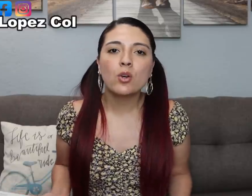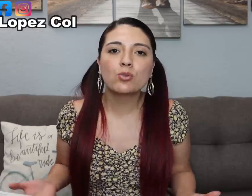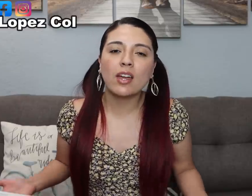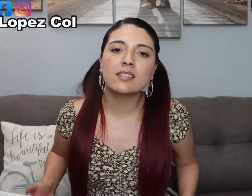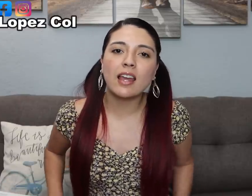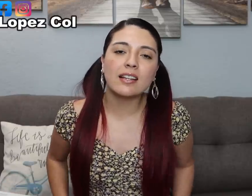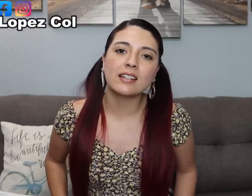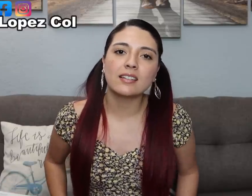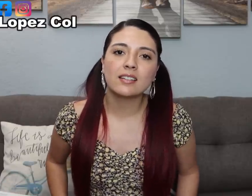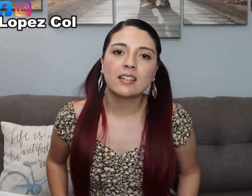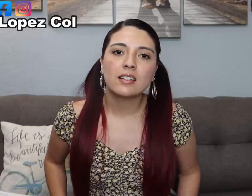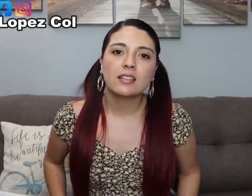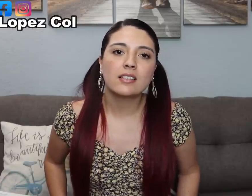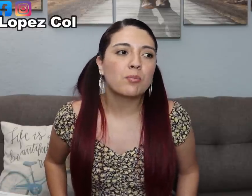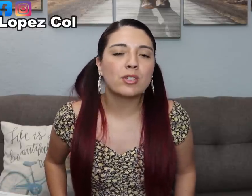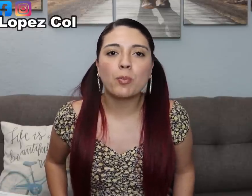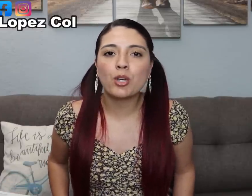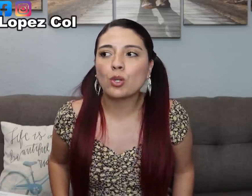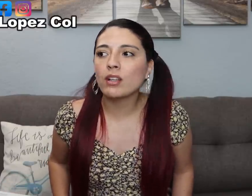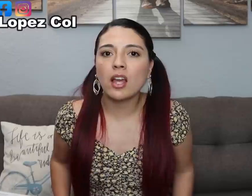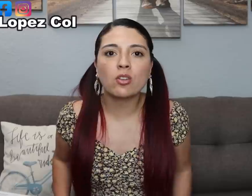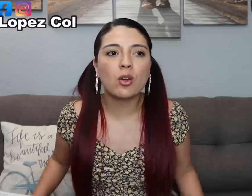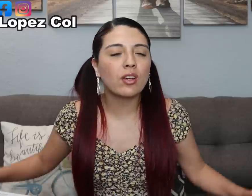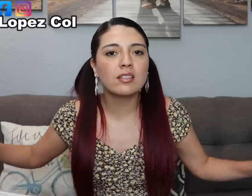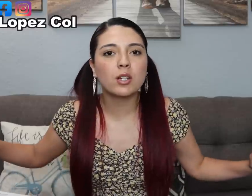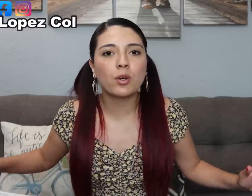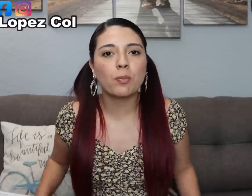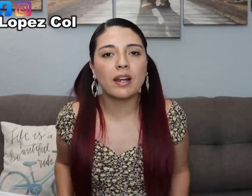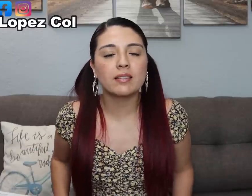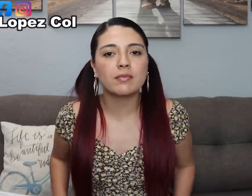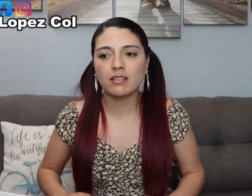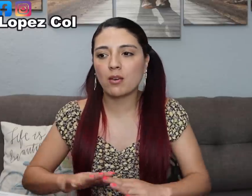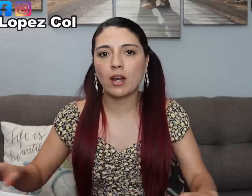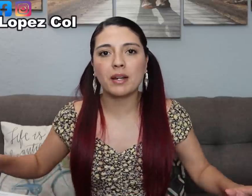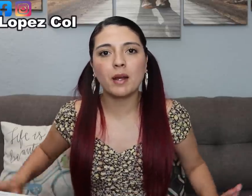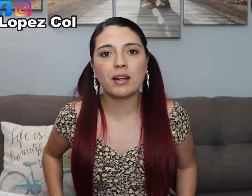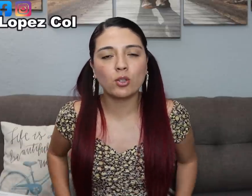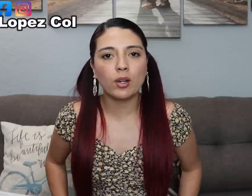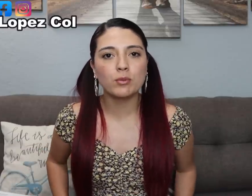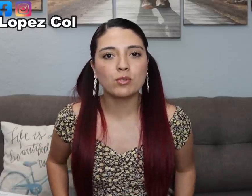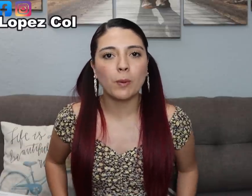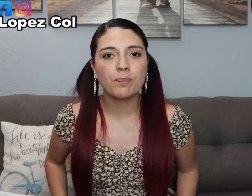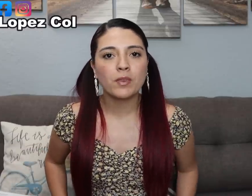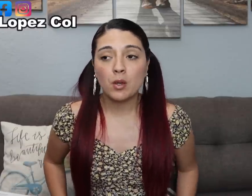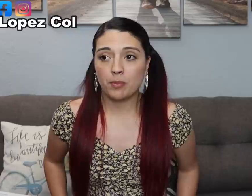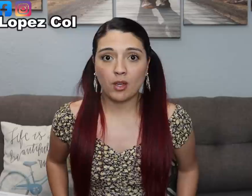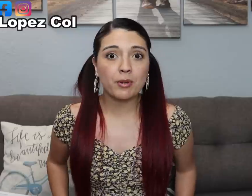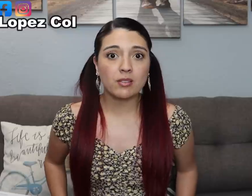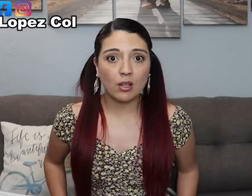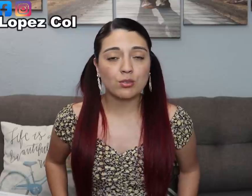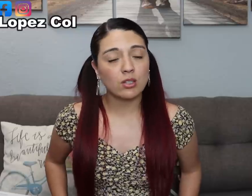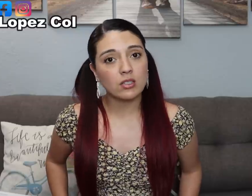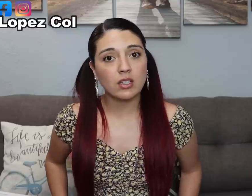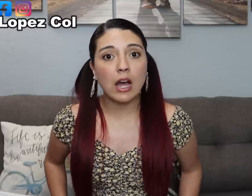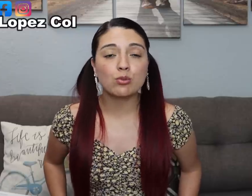país, ¿ustedes qué hacen? Dicen, pues lo poquito que tengo que distribuirlo de igual manera para todo el mundo. ¿Por qué?